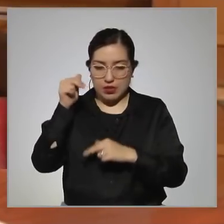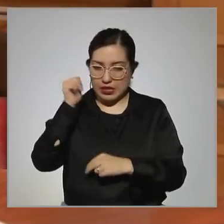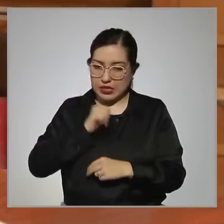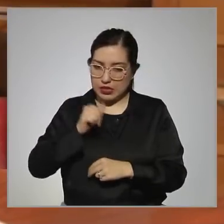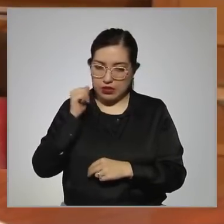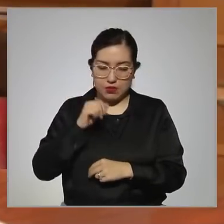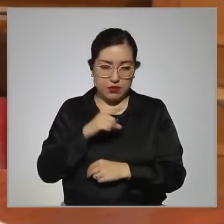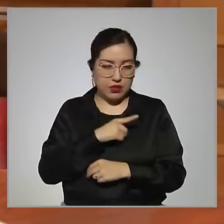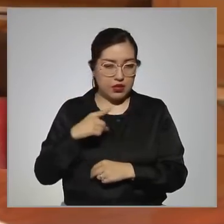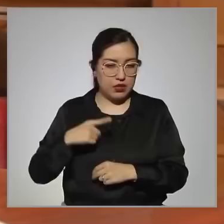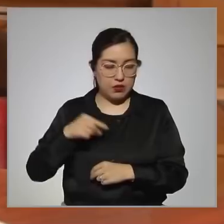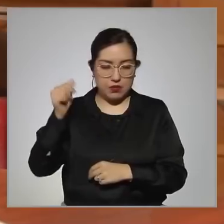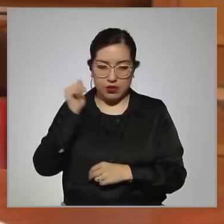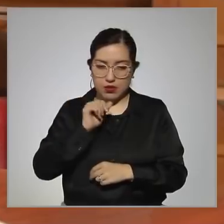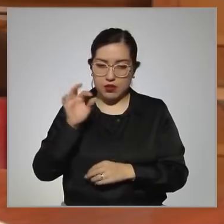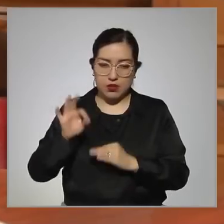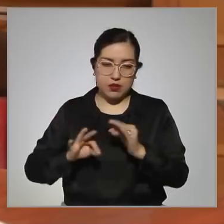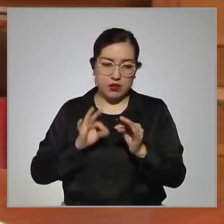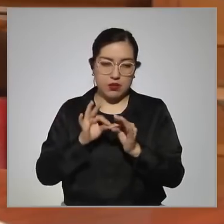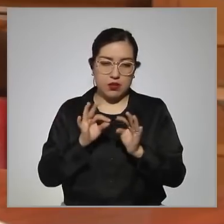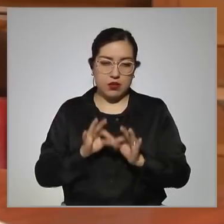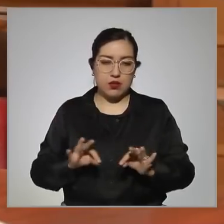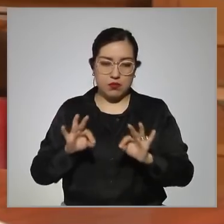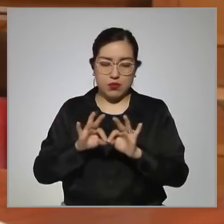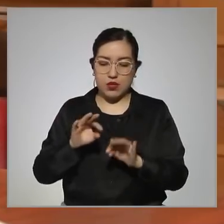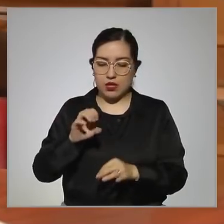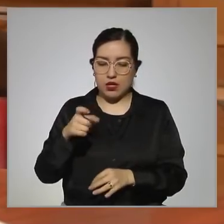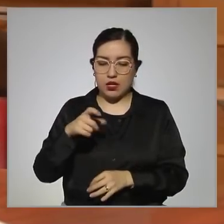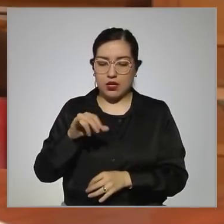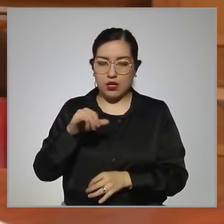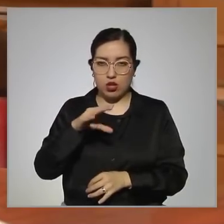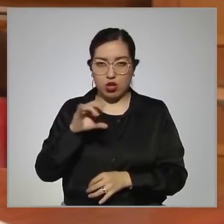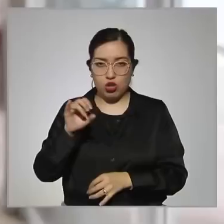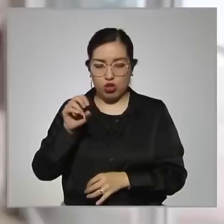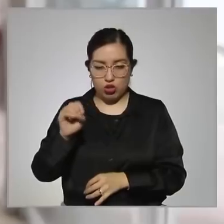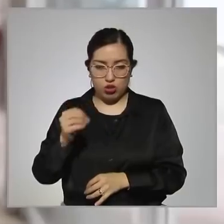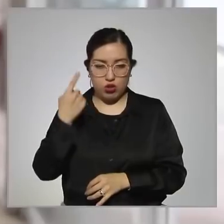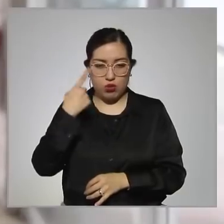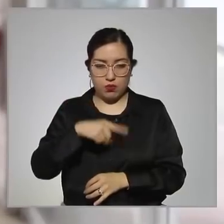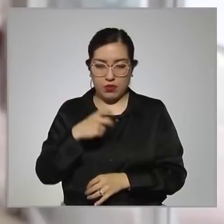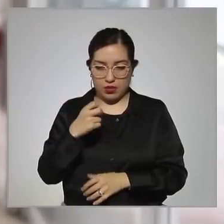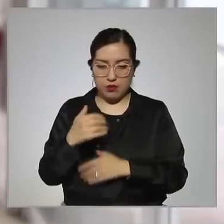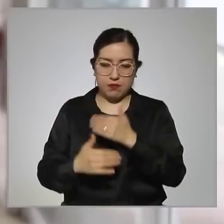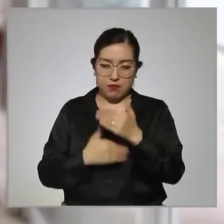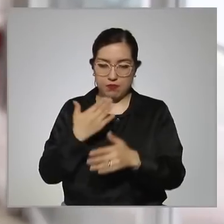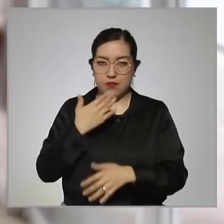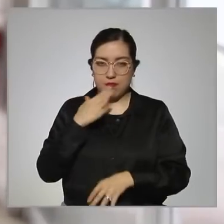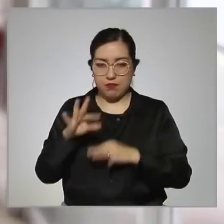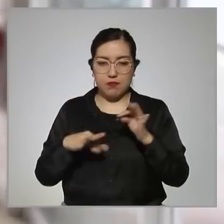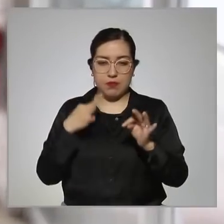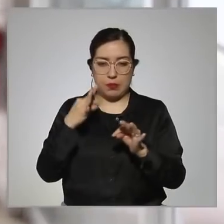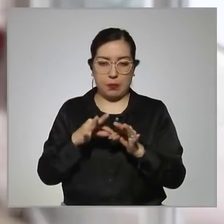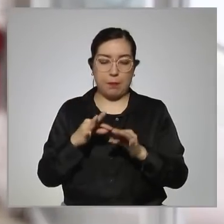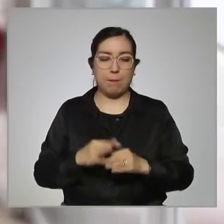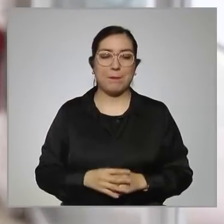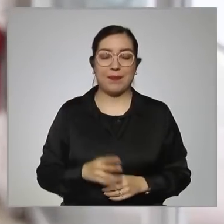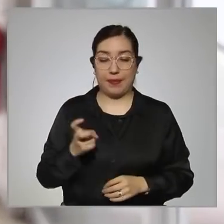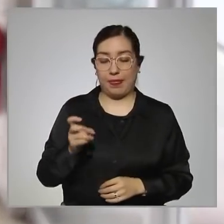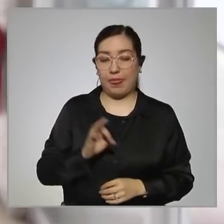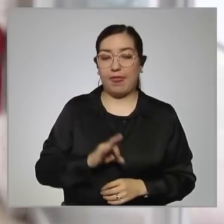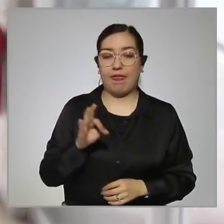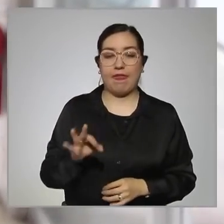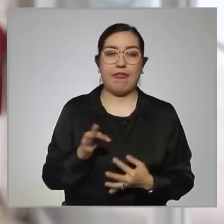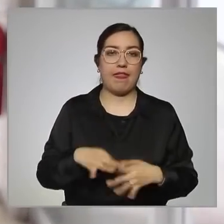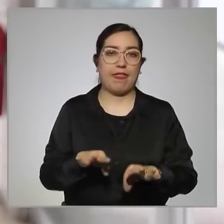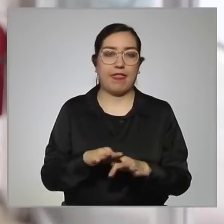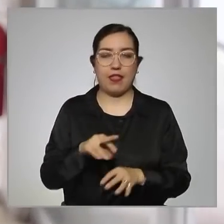debe ocurrir siempre el equinoccio, para que el suceso astronómico coincida con una fecha que